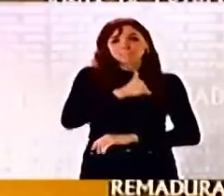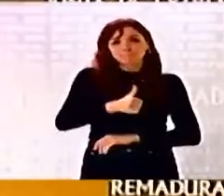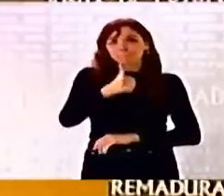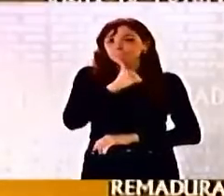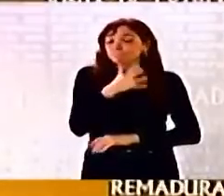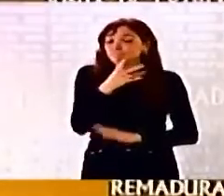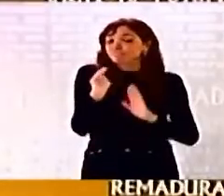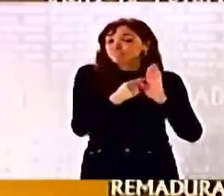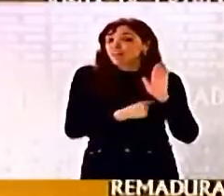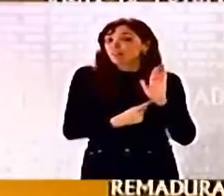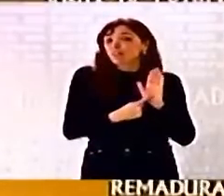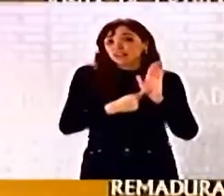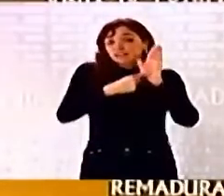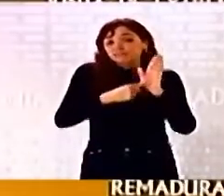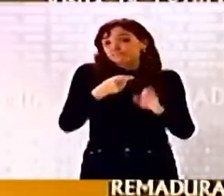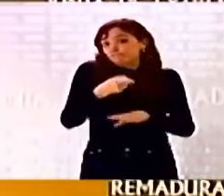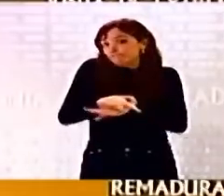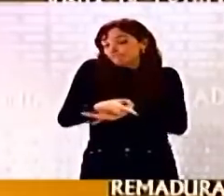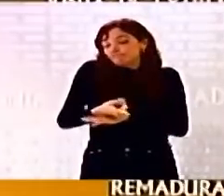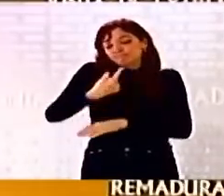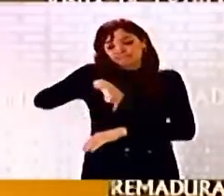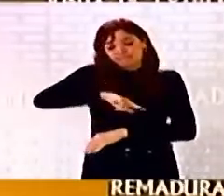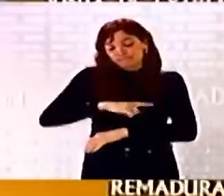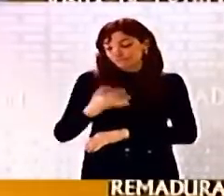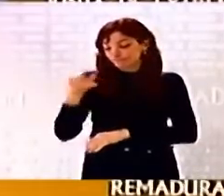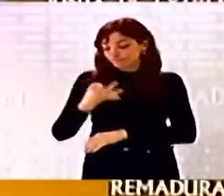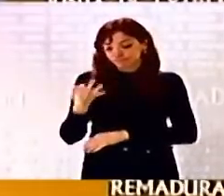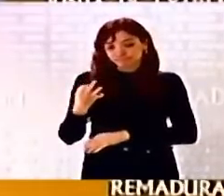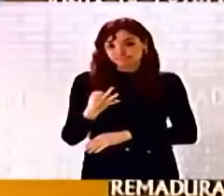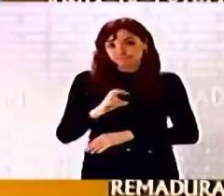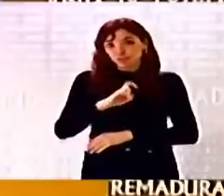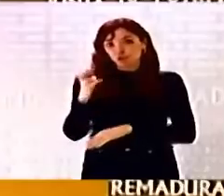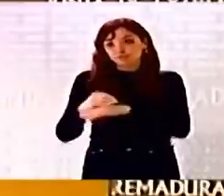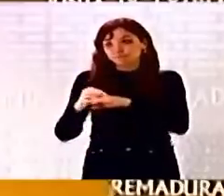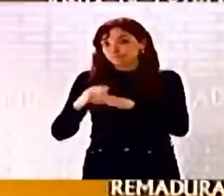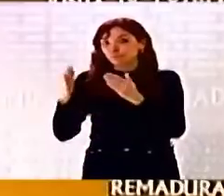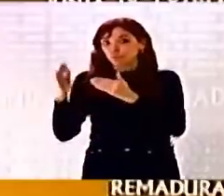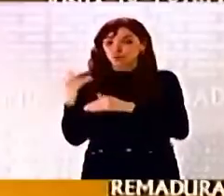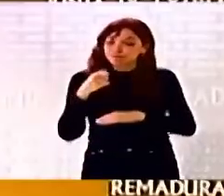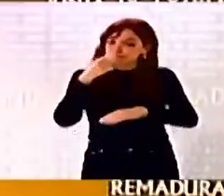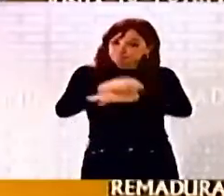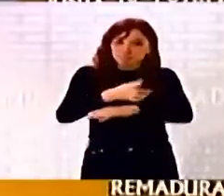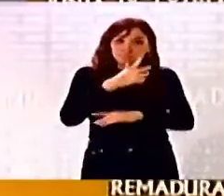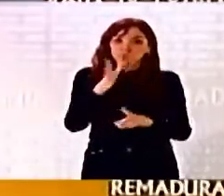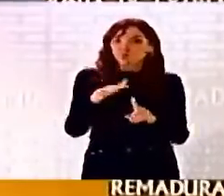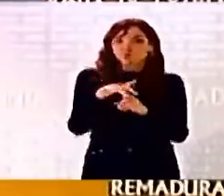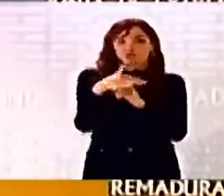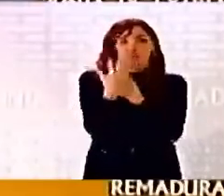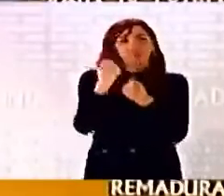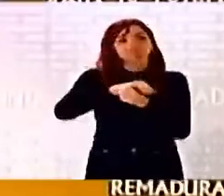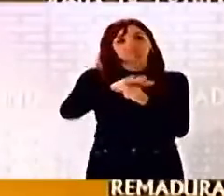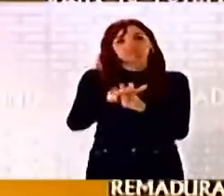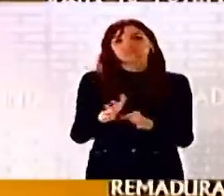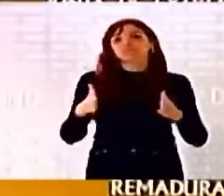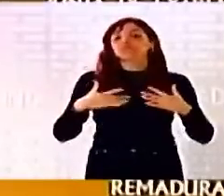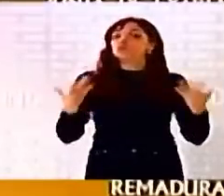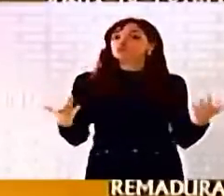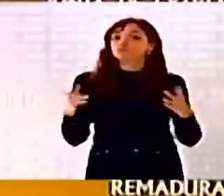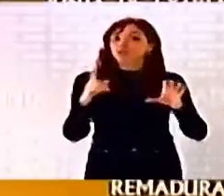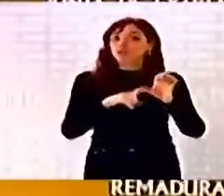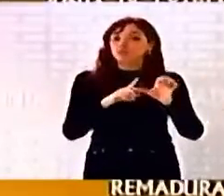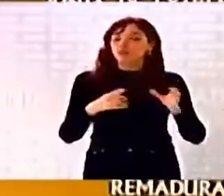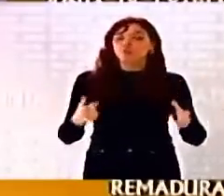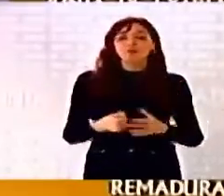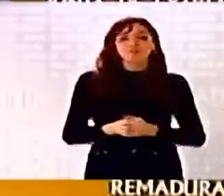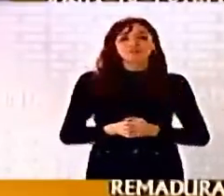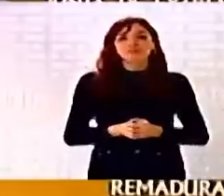las medidas que nos hemos visto obligados a adoptar fruto de la situación epidemiológica de la región. Vaya por delante,